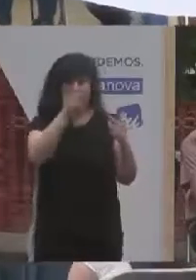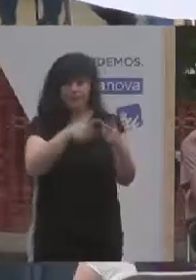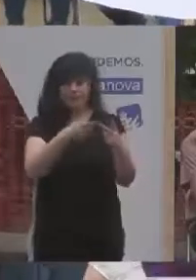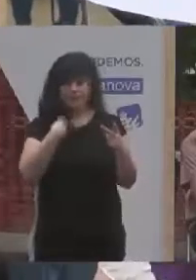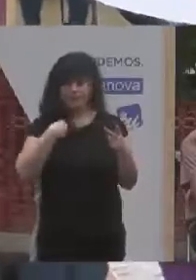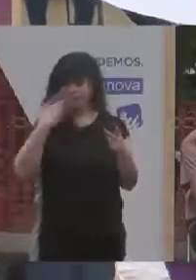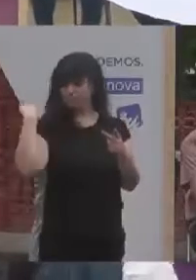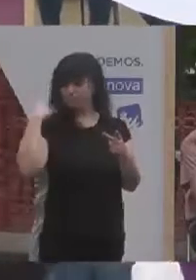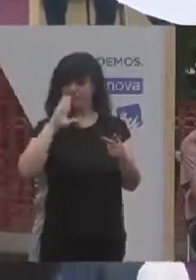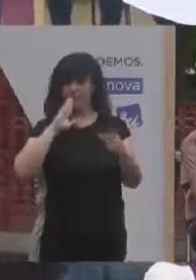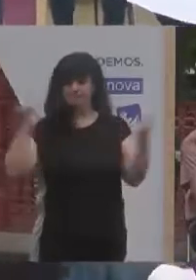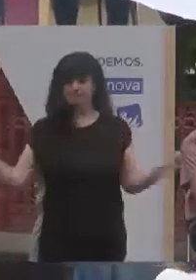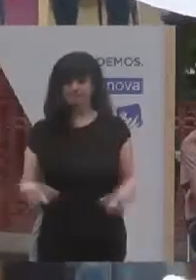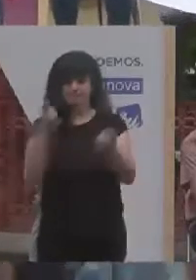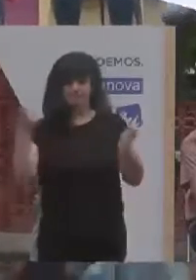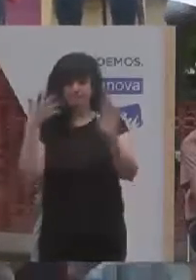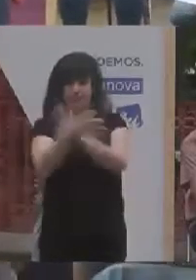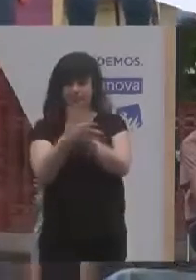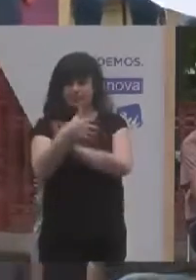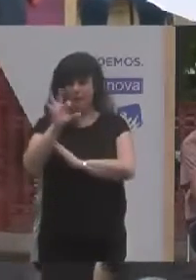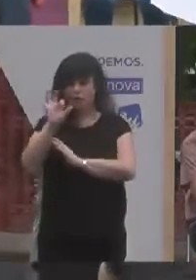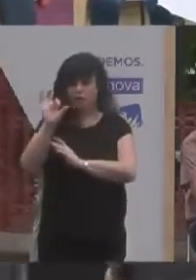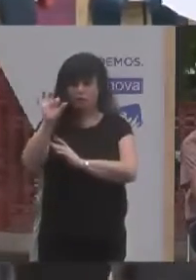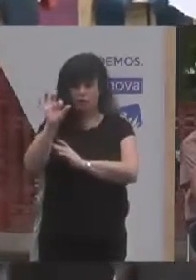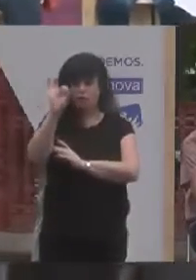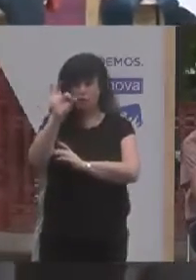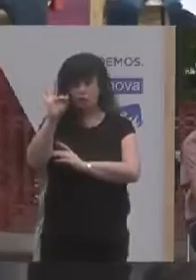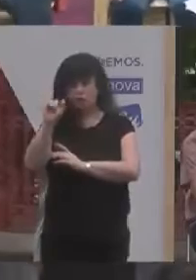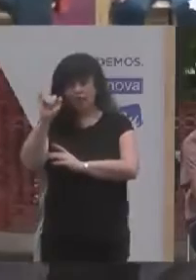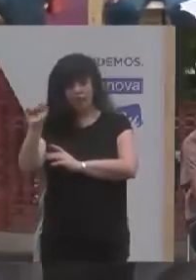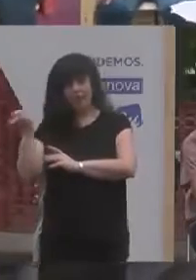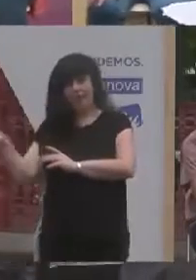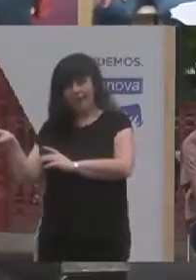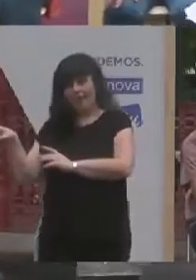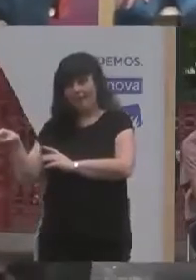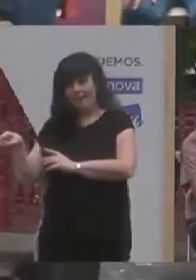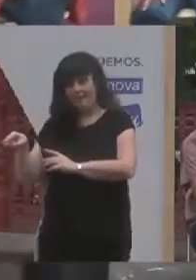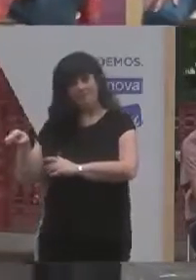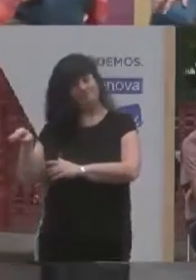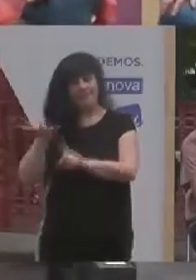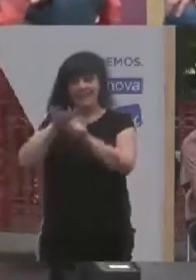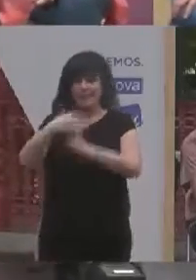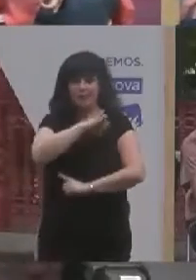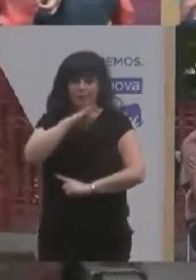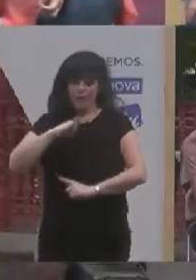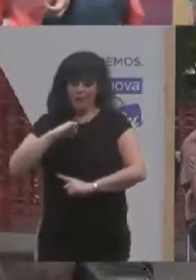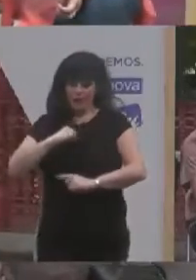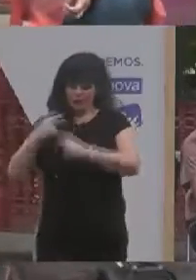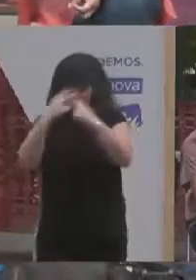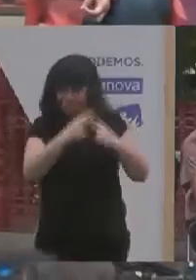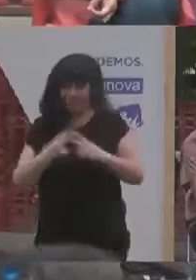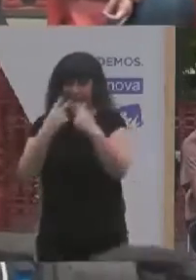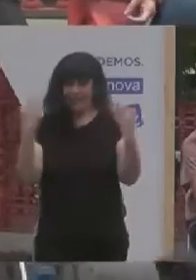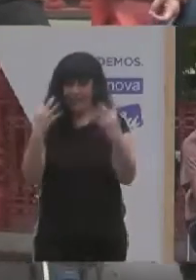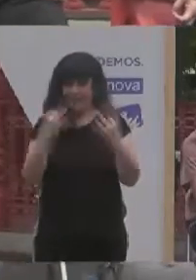campaña anterior, que decía que Sofía estaba en perigo de sair, que tiña que ir mirando a súa situación persoal, e que nos faltou unha semana